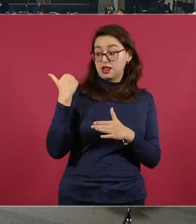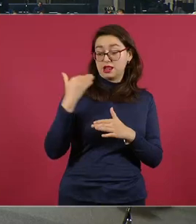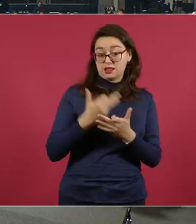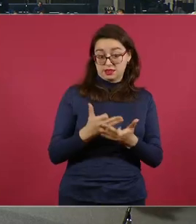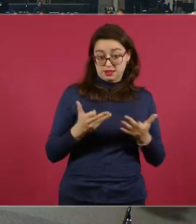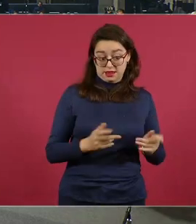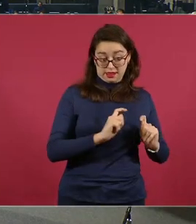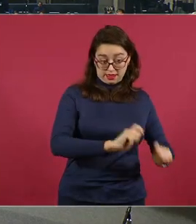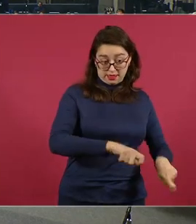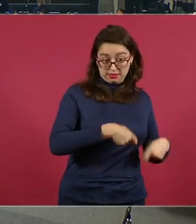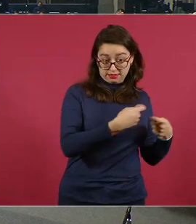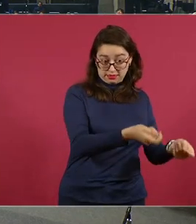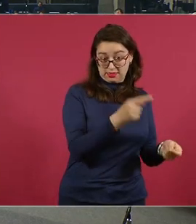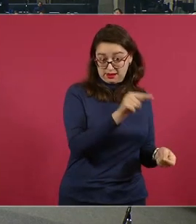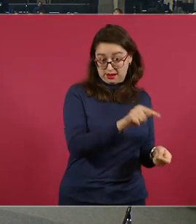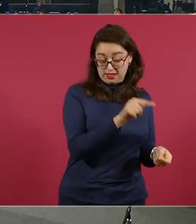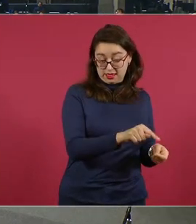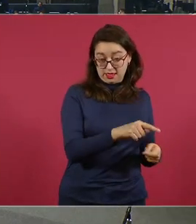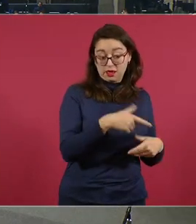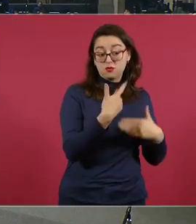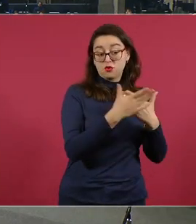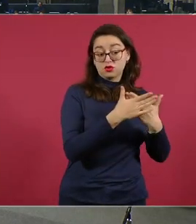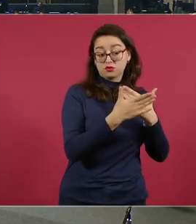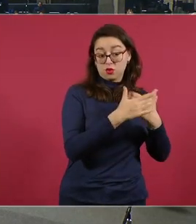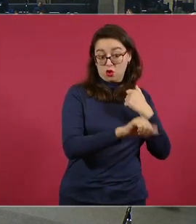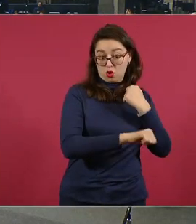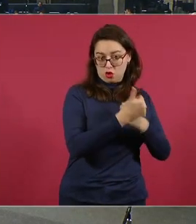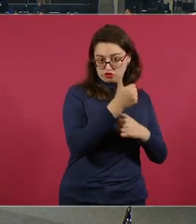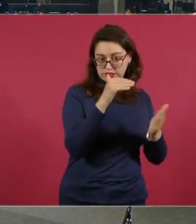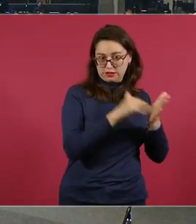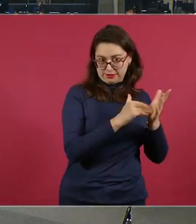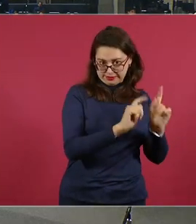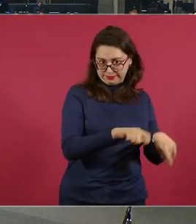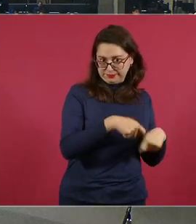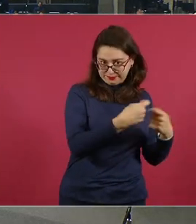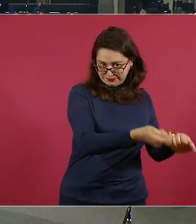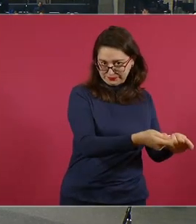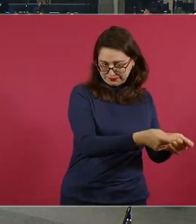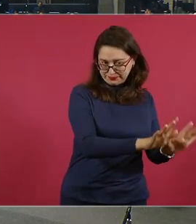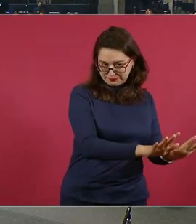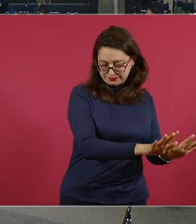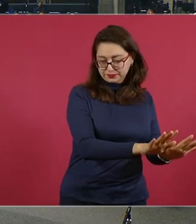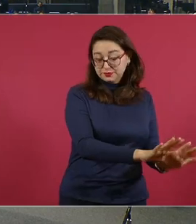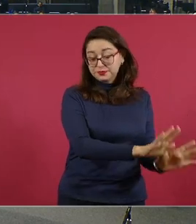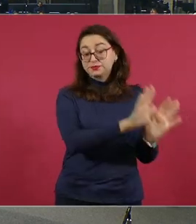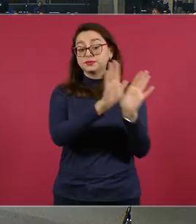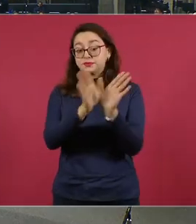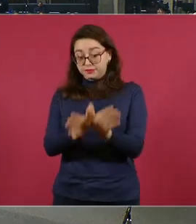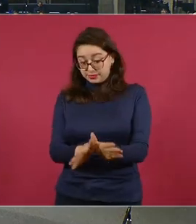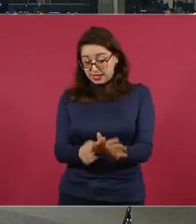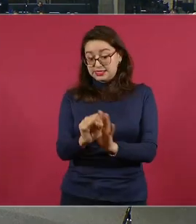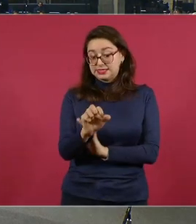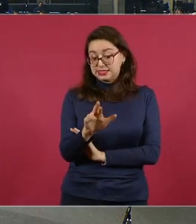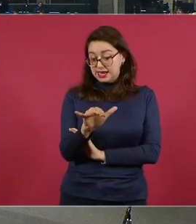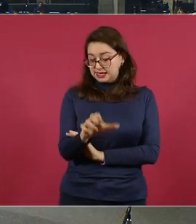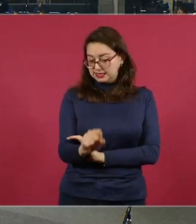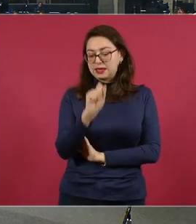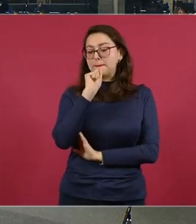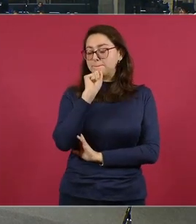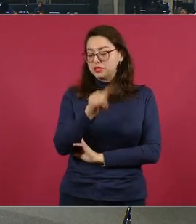nuevas, en el caso de los yaquis. Entonces, con los ERIs lo mismo,